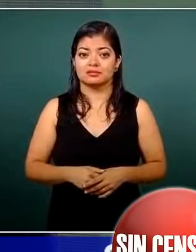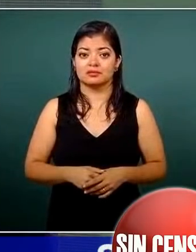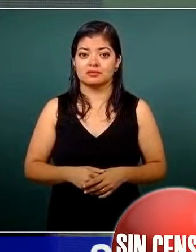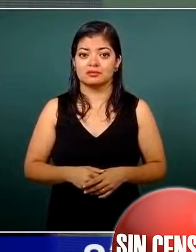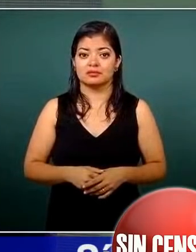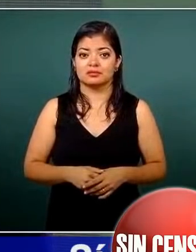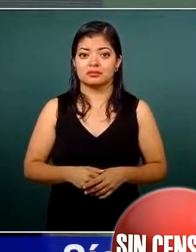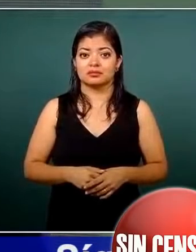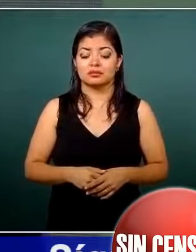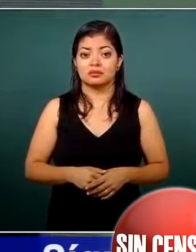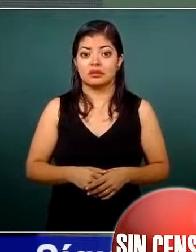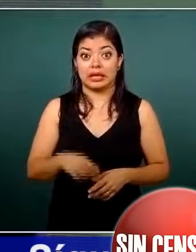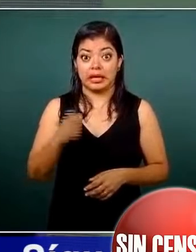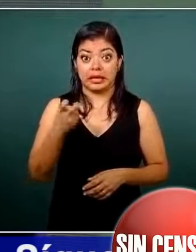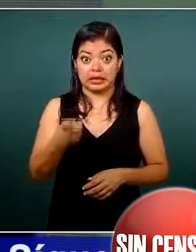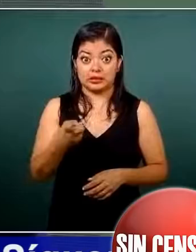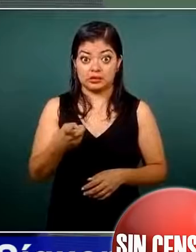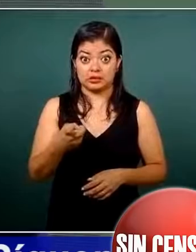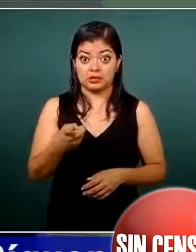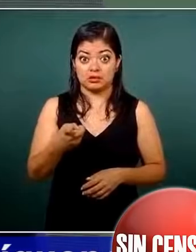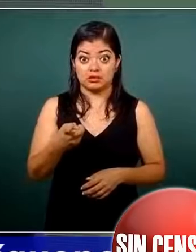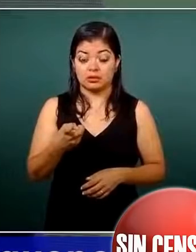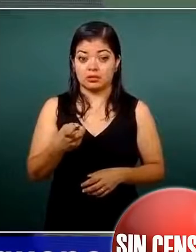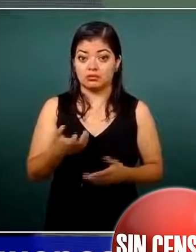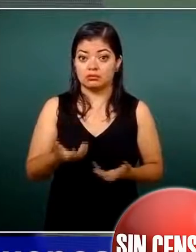Y así